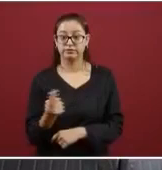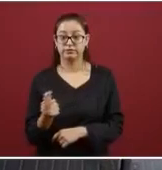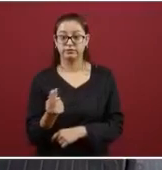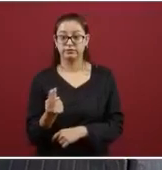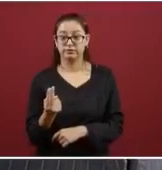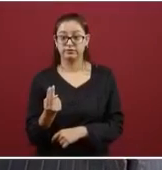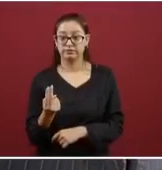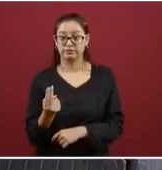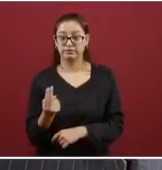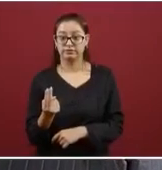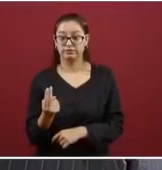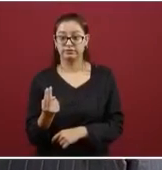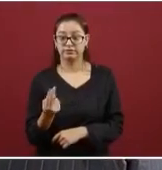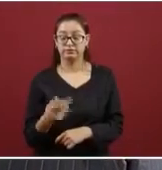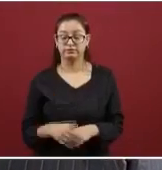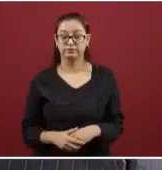ser